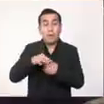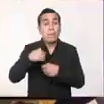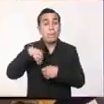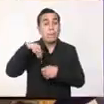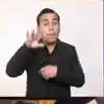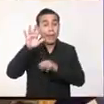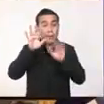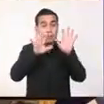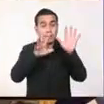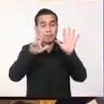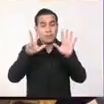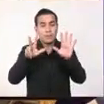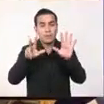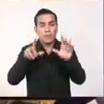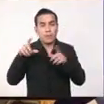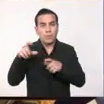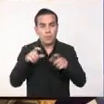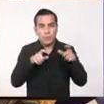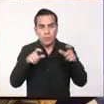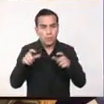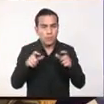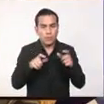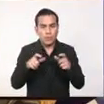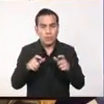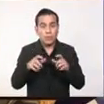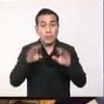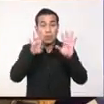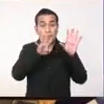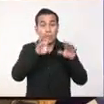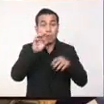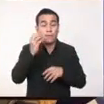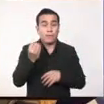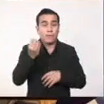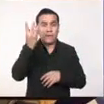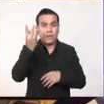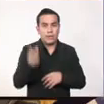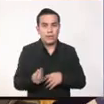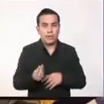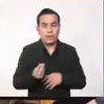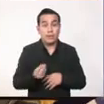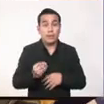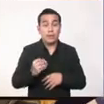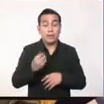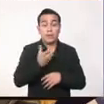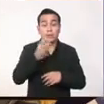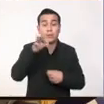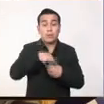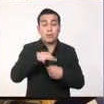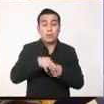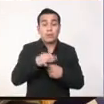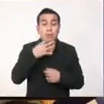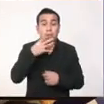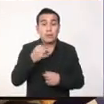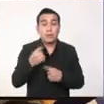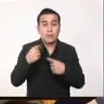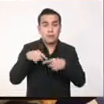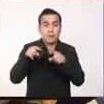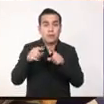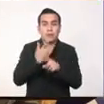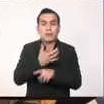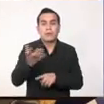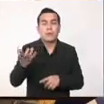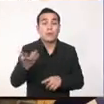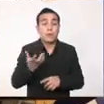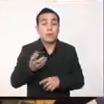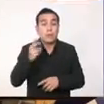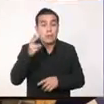18 años con campaña electoral de 90 días y tendrá que ganar con la mitad de los votos más uno, o si no, seguirá una segunda vuelta